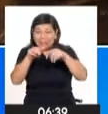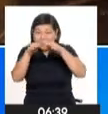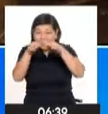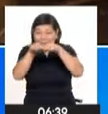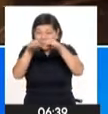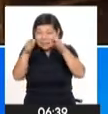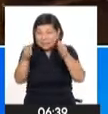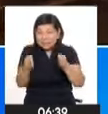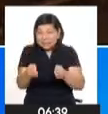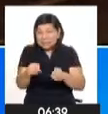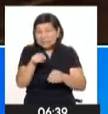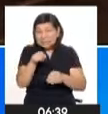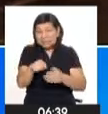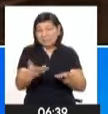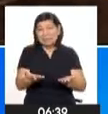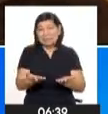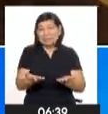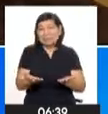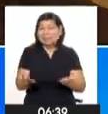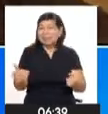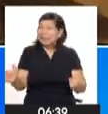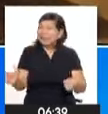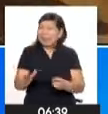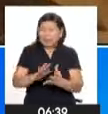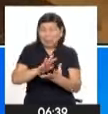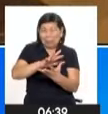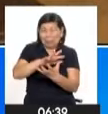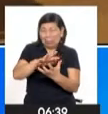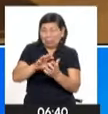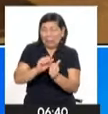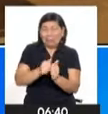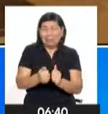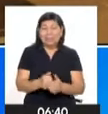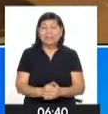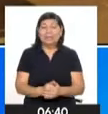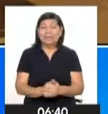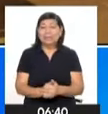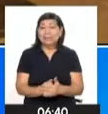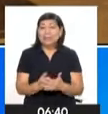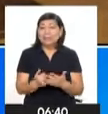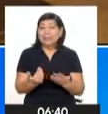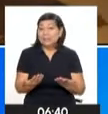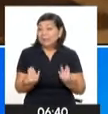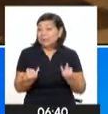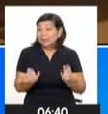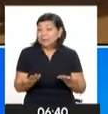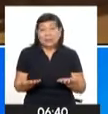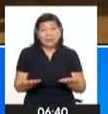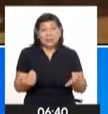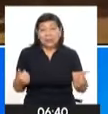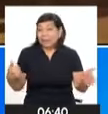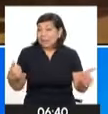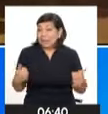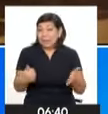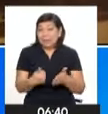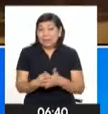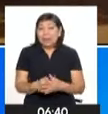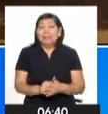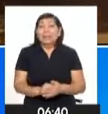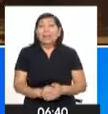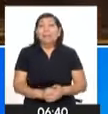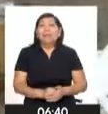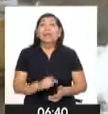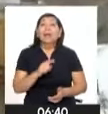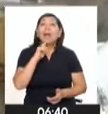como estamos observando, la cabina ha quedado completamente destrozado, producto pues de este aparatoso choque. Sí,